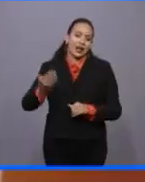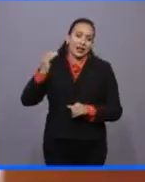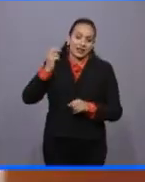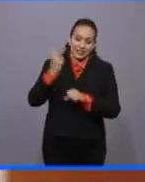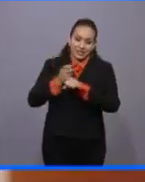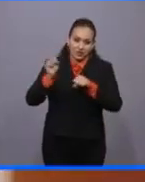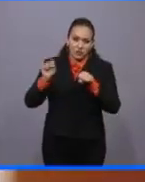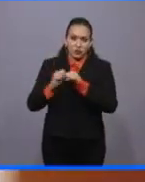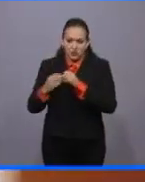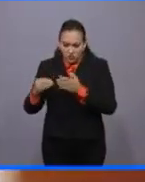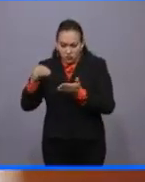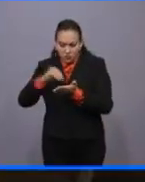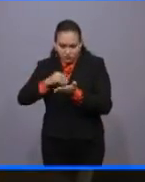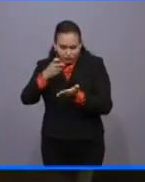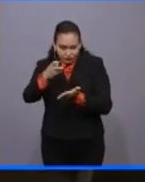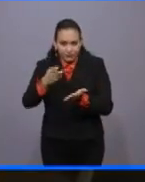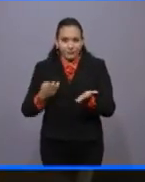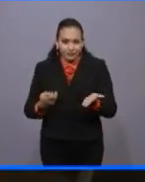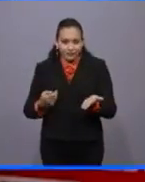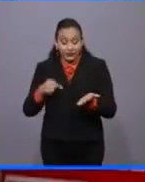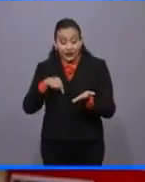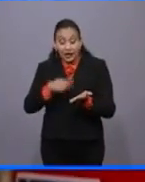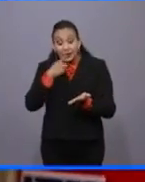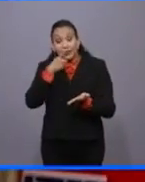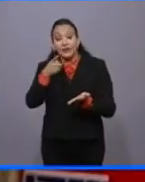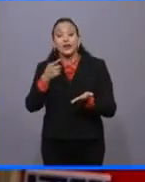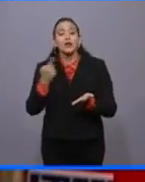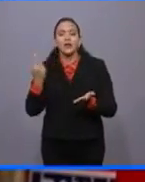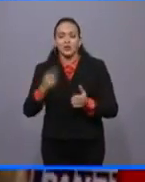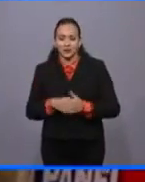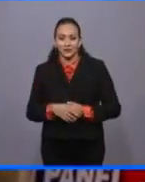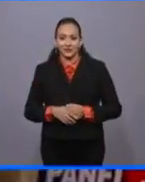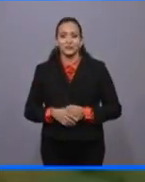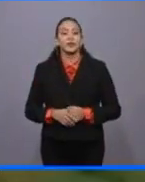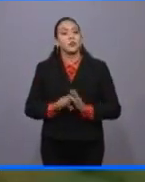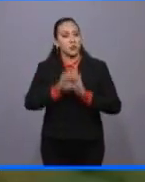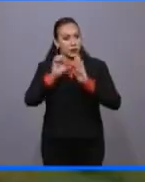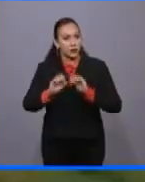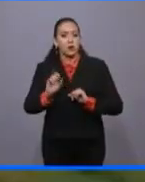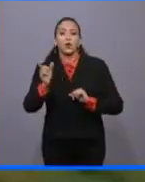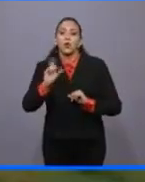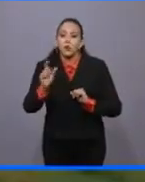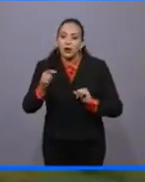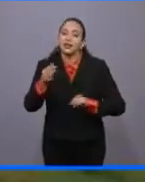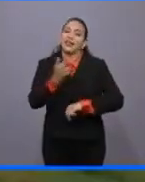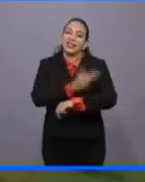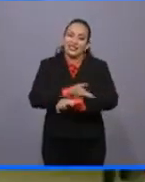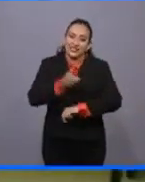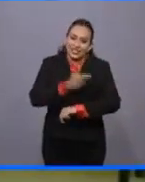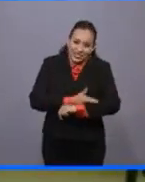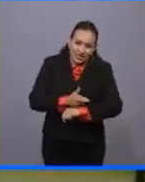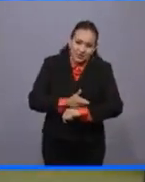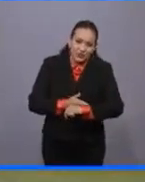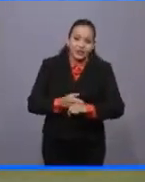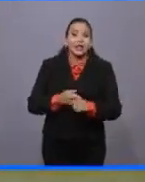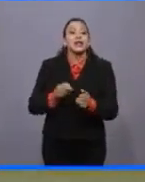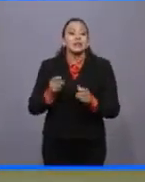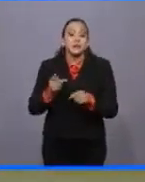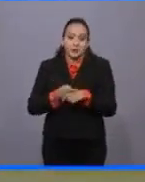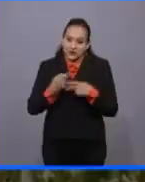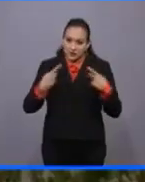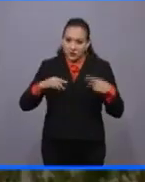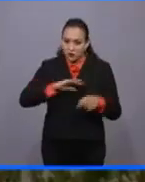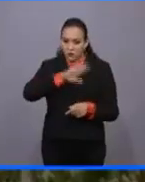segunda sala de la Suprema Corte, en el que determinó que al tratarse de asuntos que derivan de un mismo hecho o